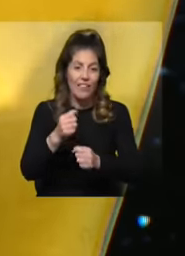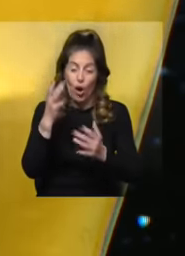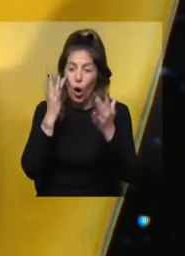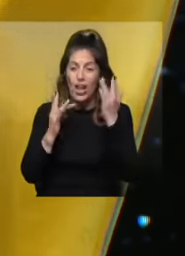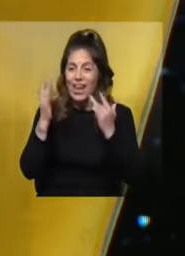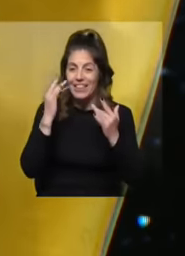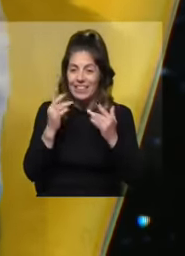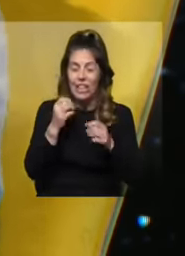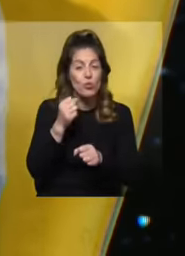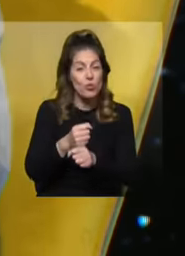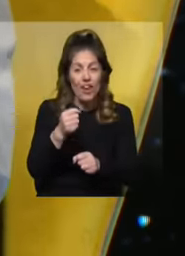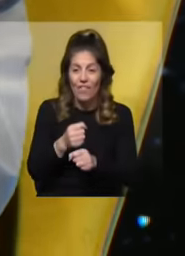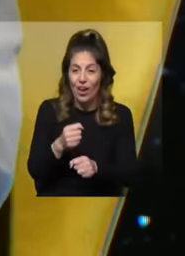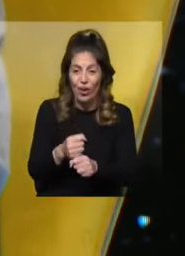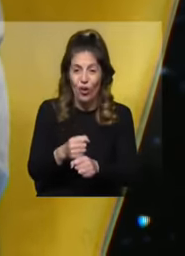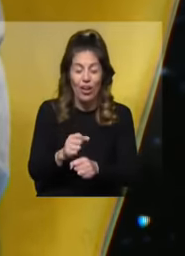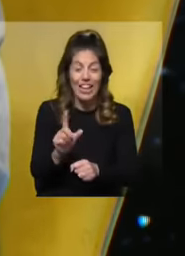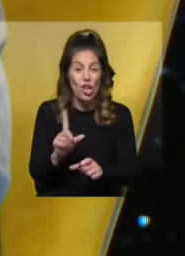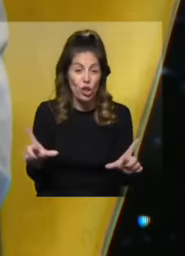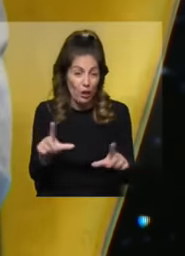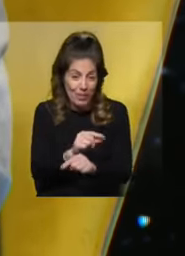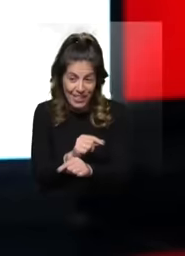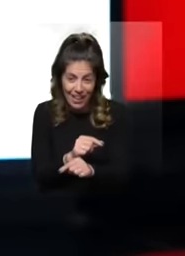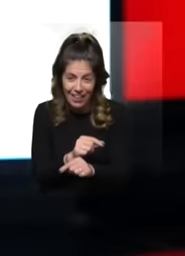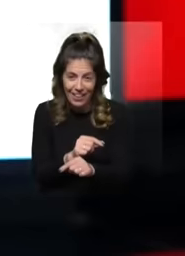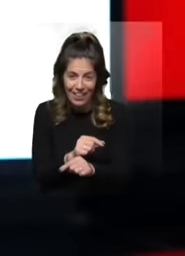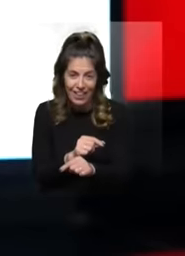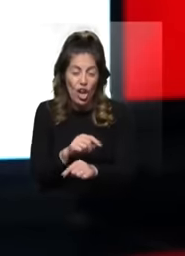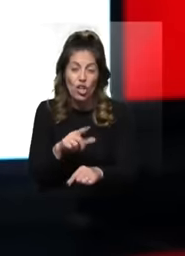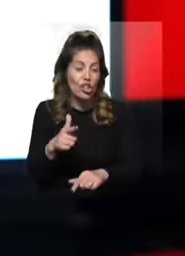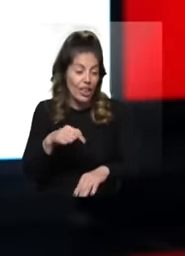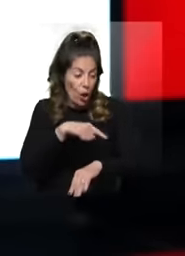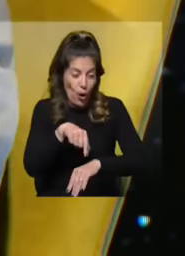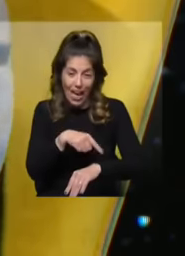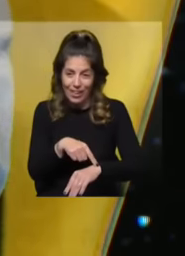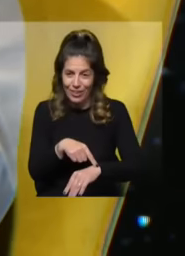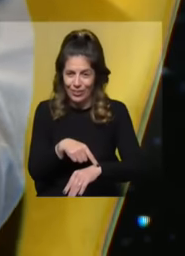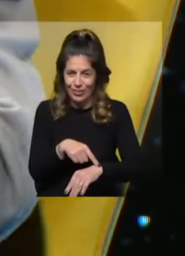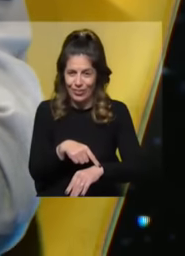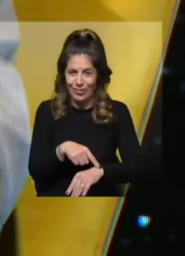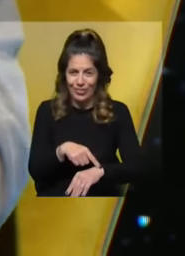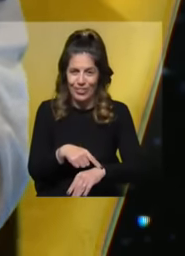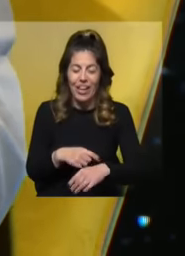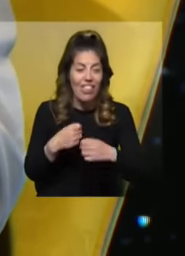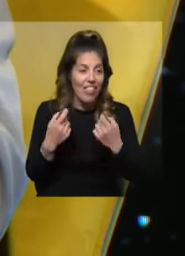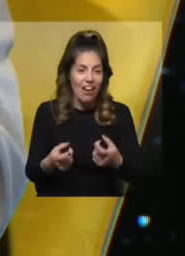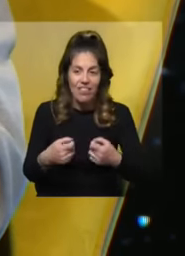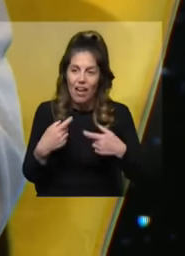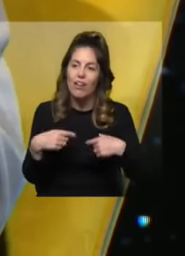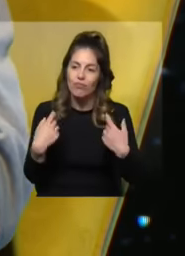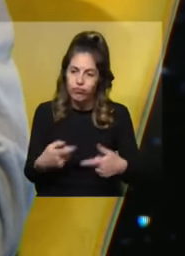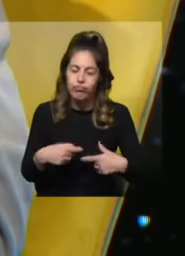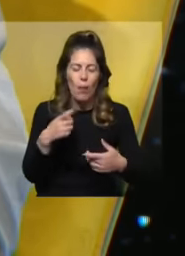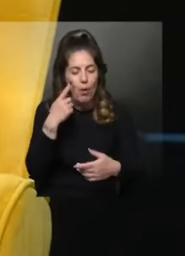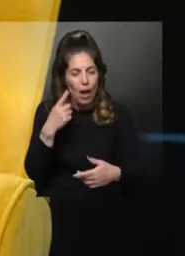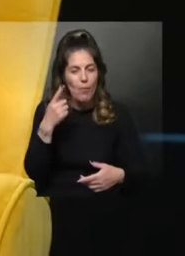trabajo que además no termina. No. No tiene horario. Es decir, es darle y darle hasta que